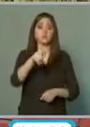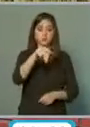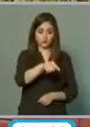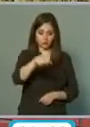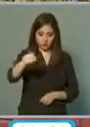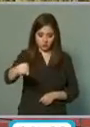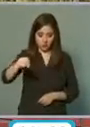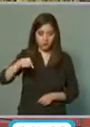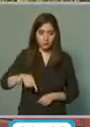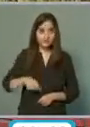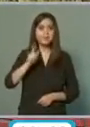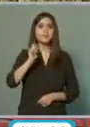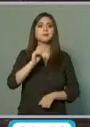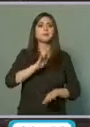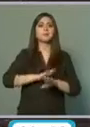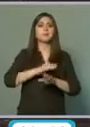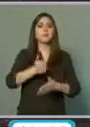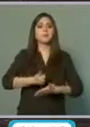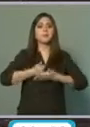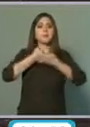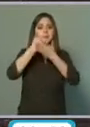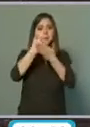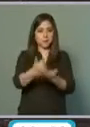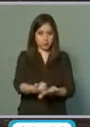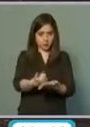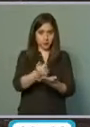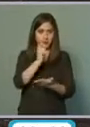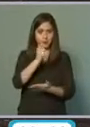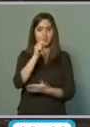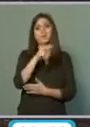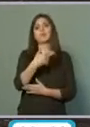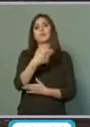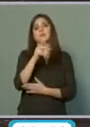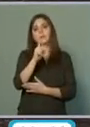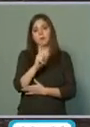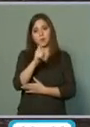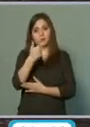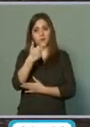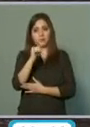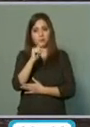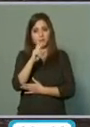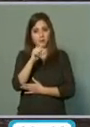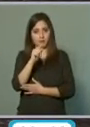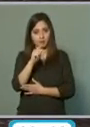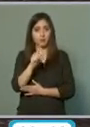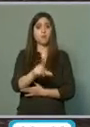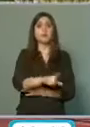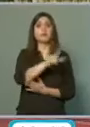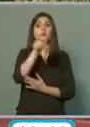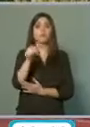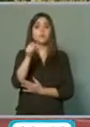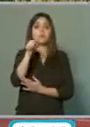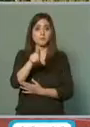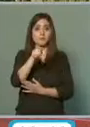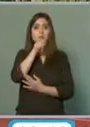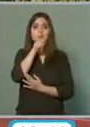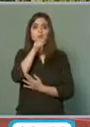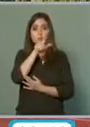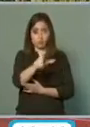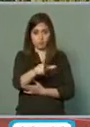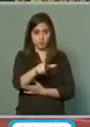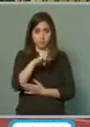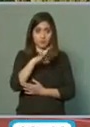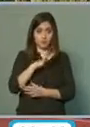producto que más hidrata o cuál es el producto para hidratar. Y de la misma forma lo vamos a hacer por Twitter. Así